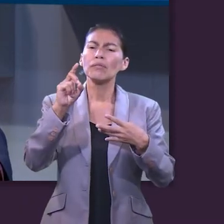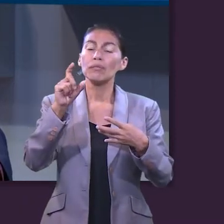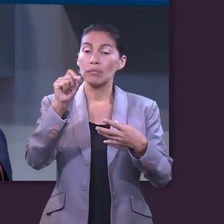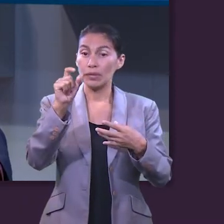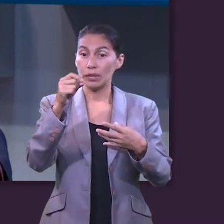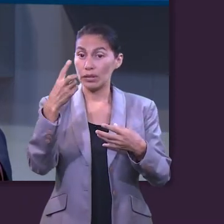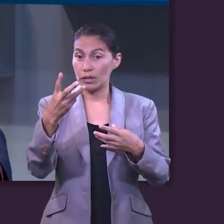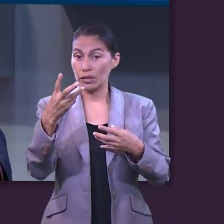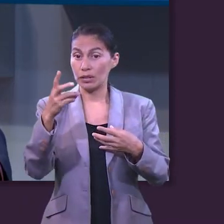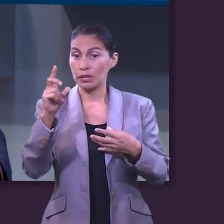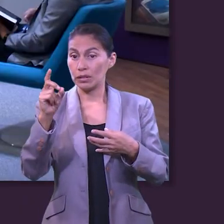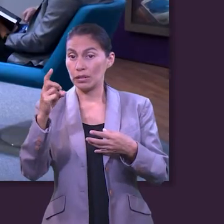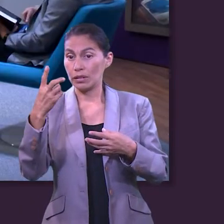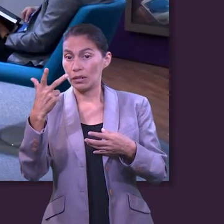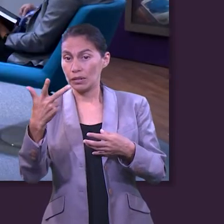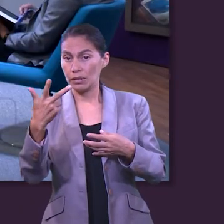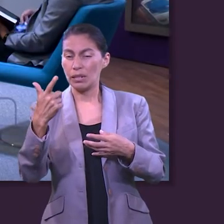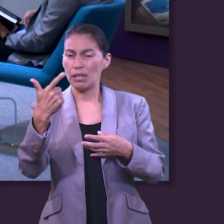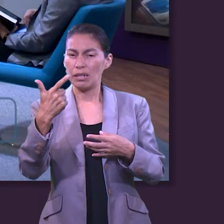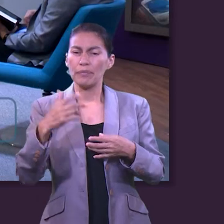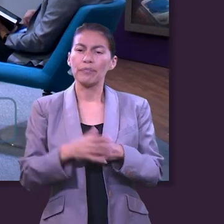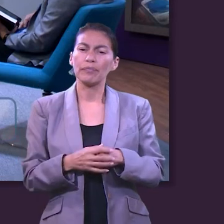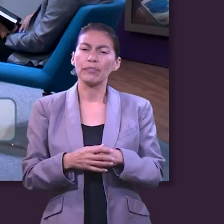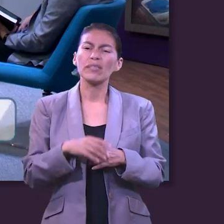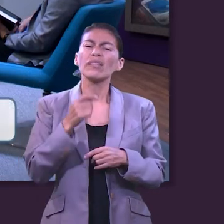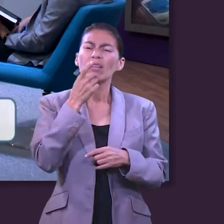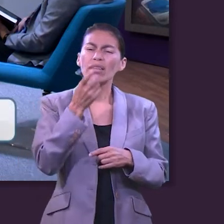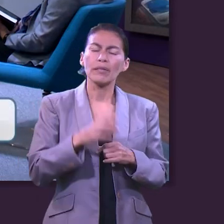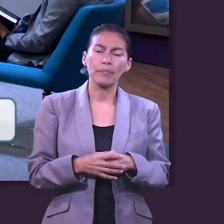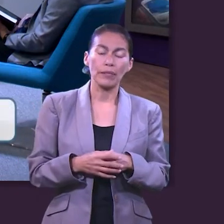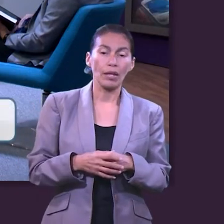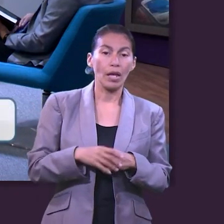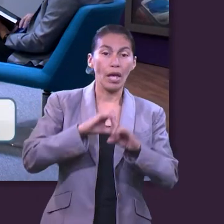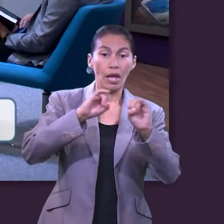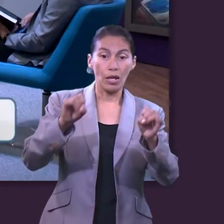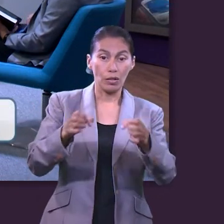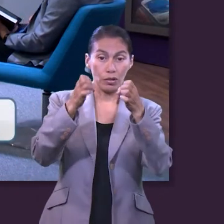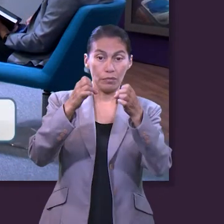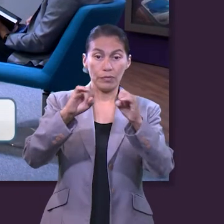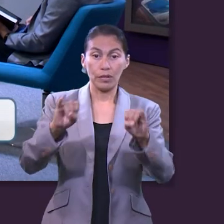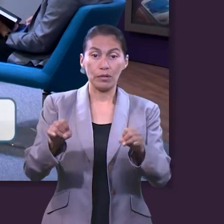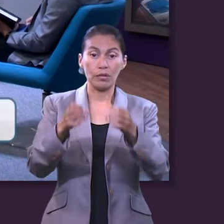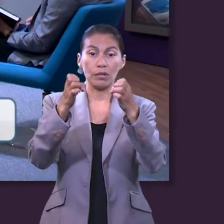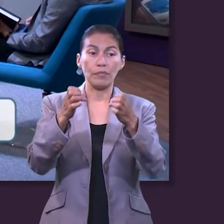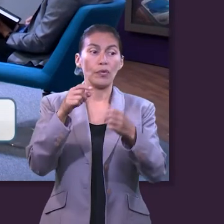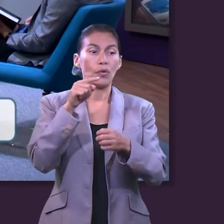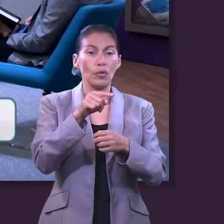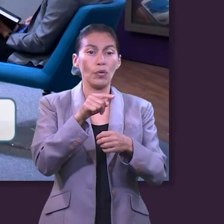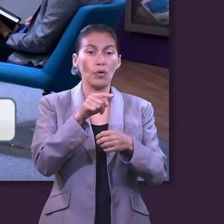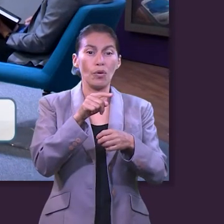37? Bueno, dice lo siguiente. Jerusalén, Jerusalén, que matas a los profetas y apedreas a los que te envían.